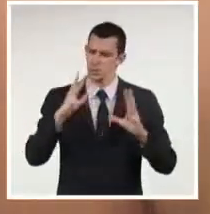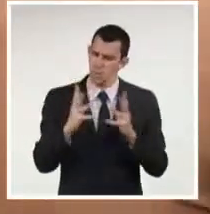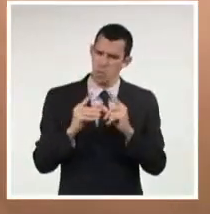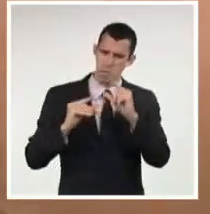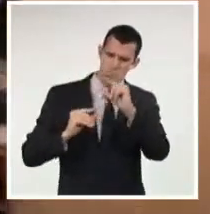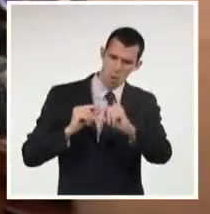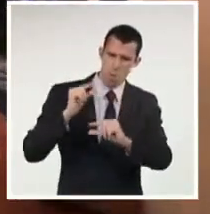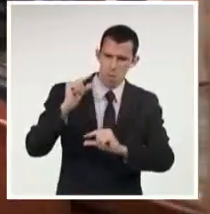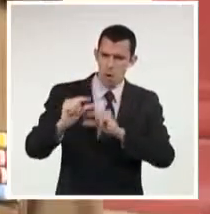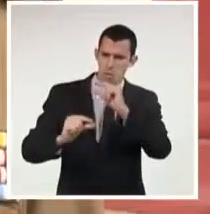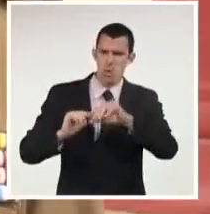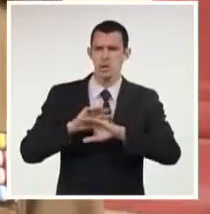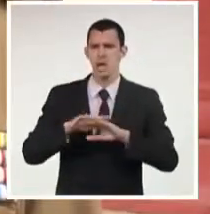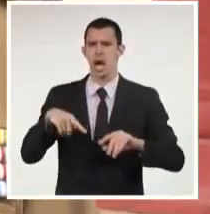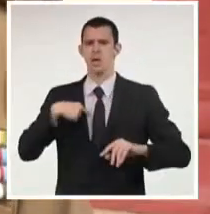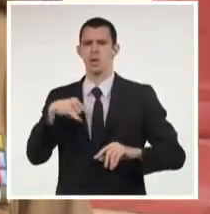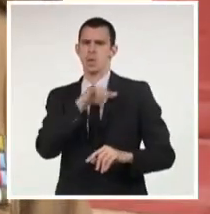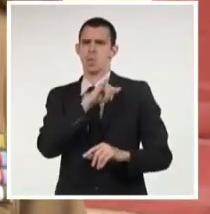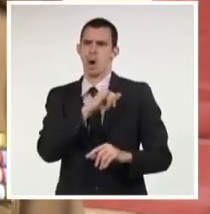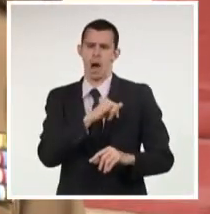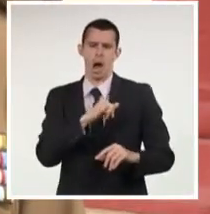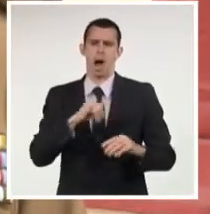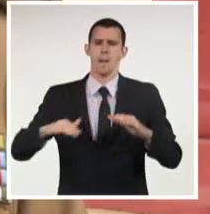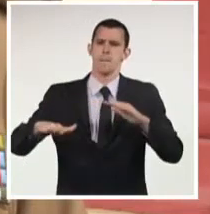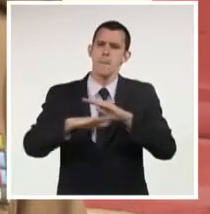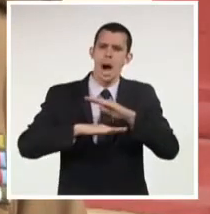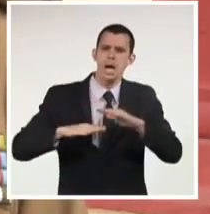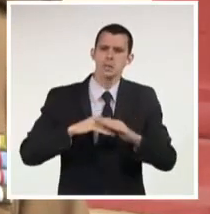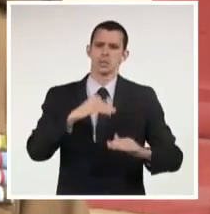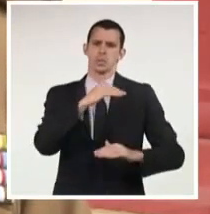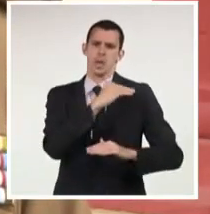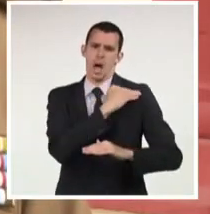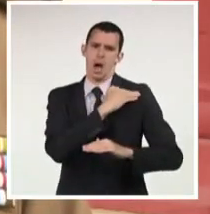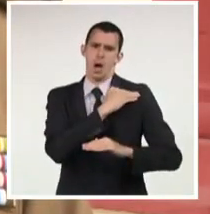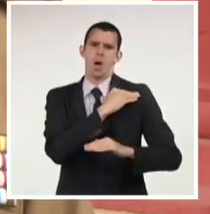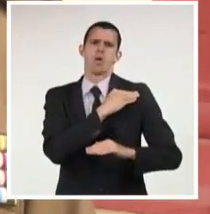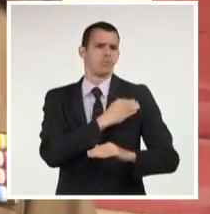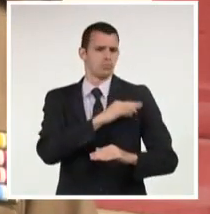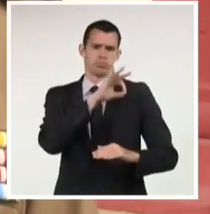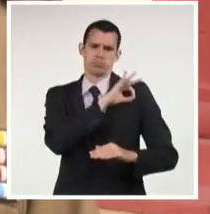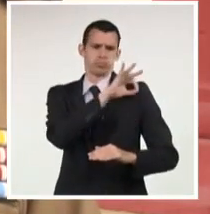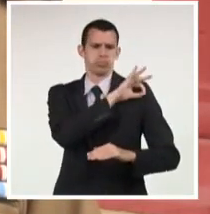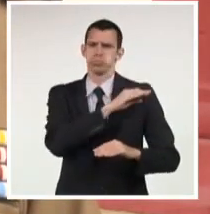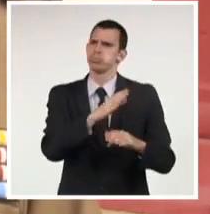primarios hasta los cargos superiores, hasta jefe de brigada,